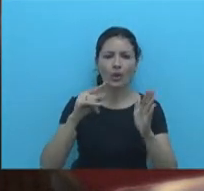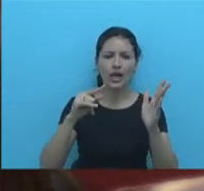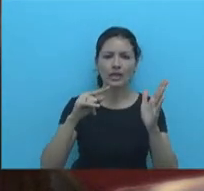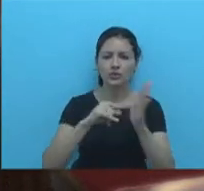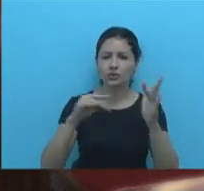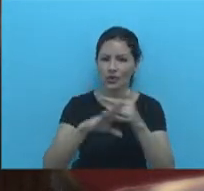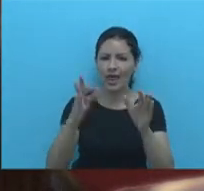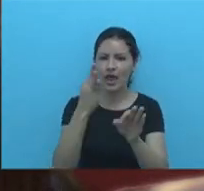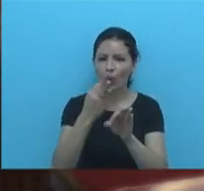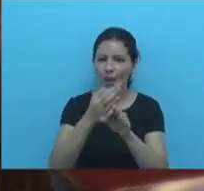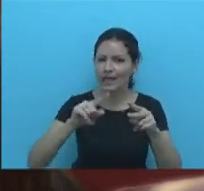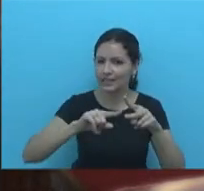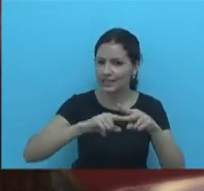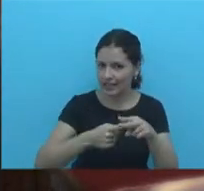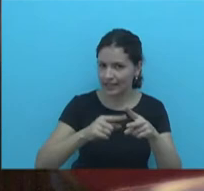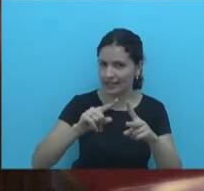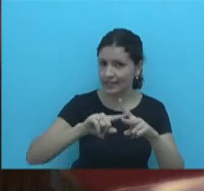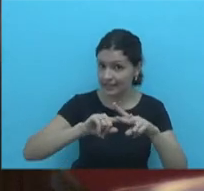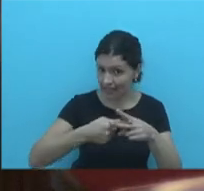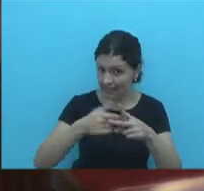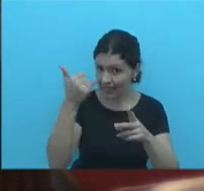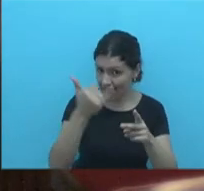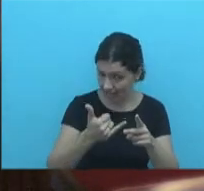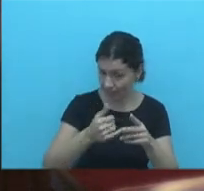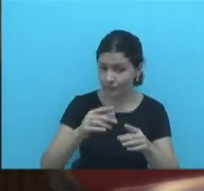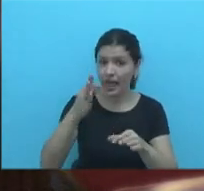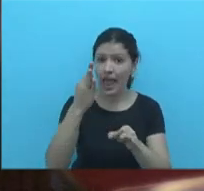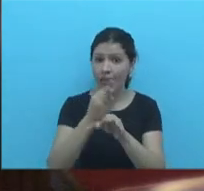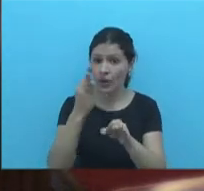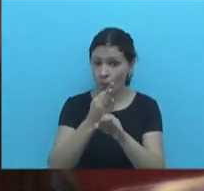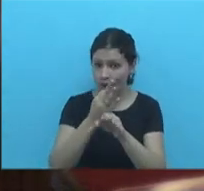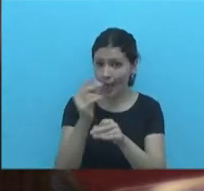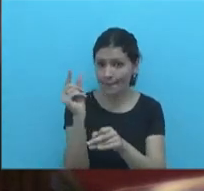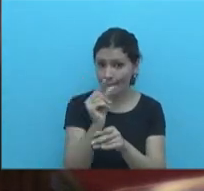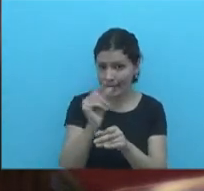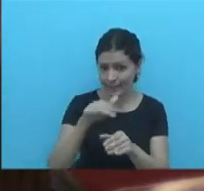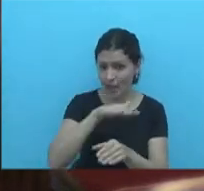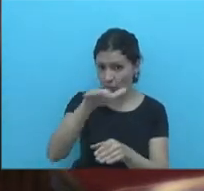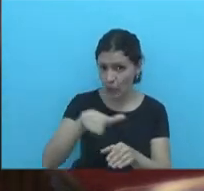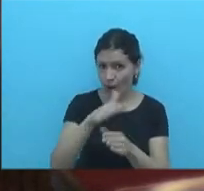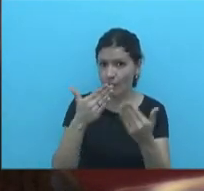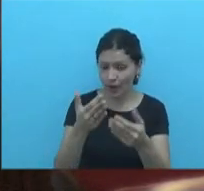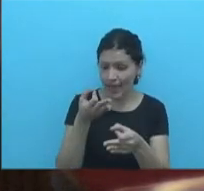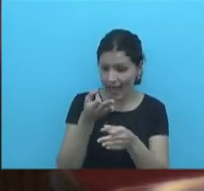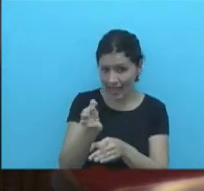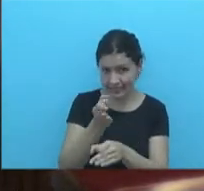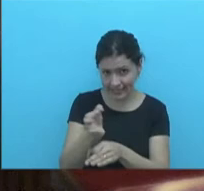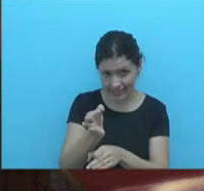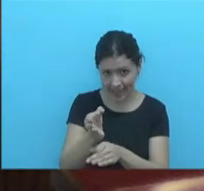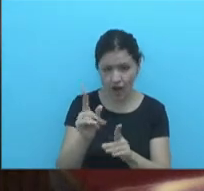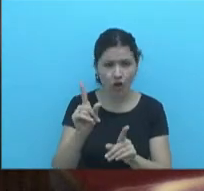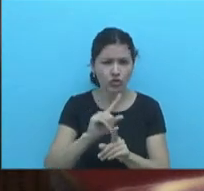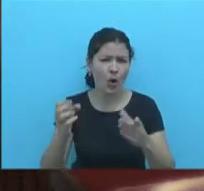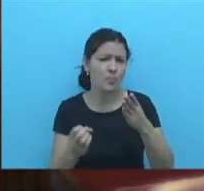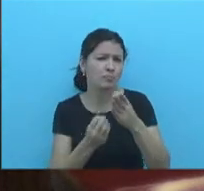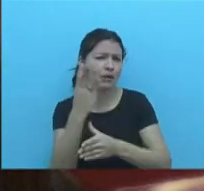escuela técnica, se pueda utilizar ese espacio, esa infraestructura que ya posee la escuela para realizar los cursos. No tener que generar y